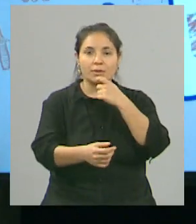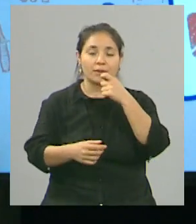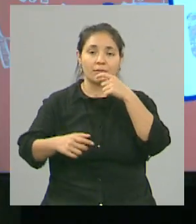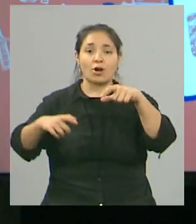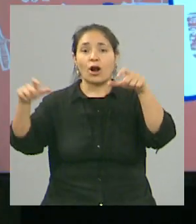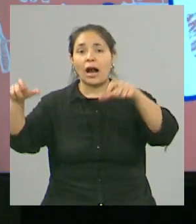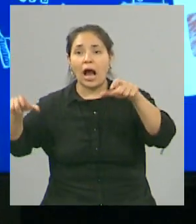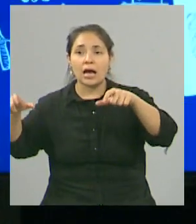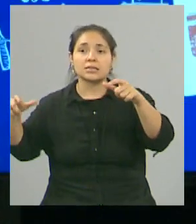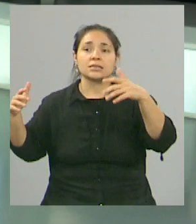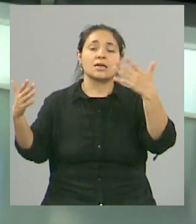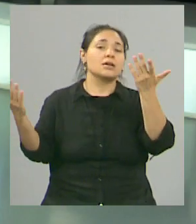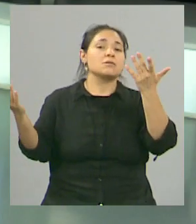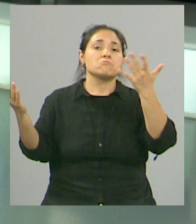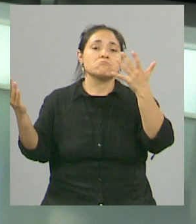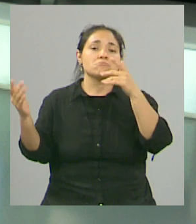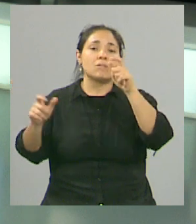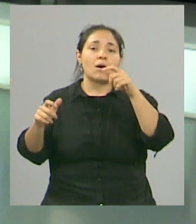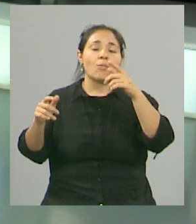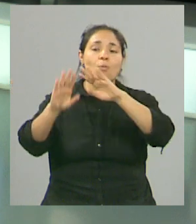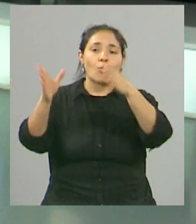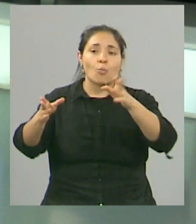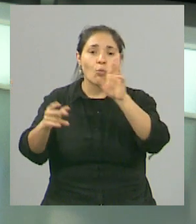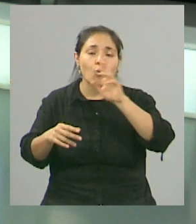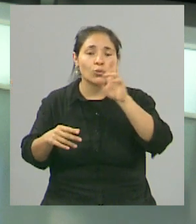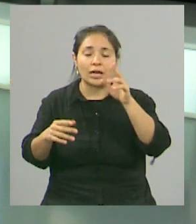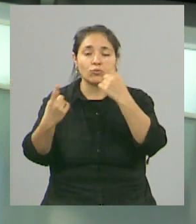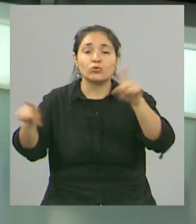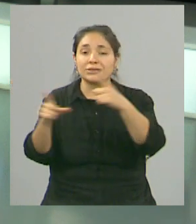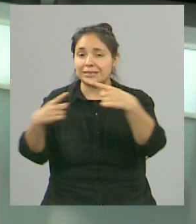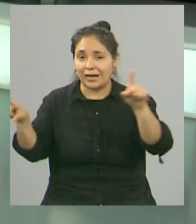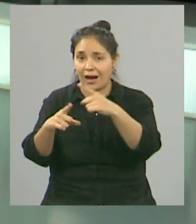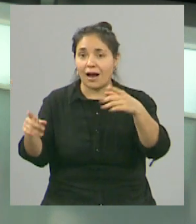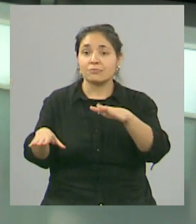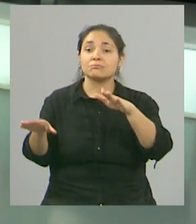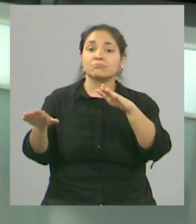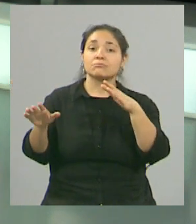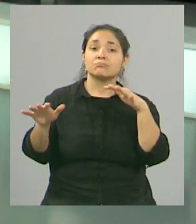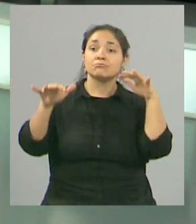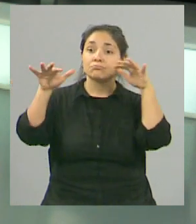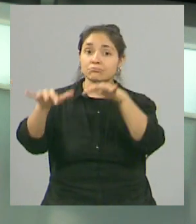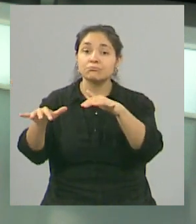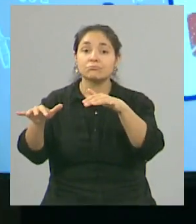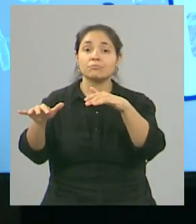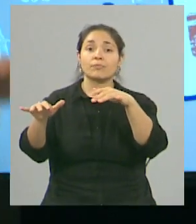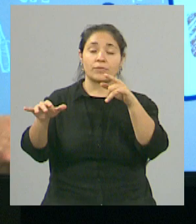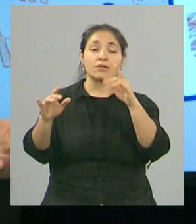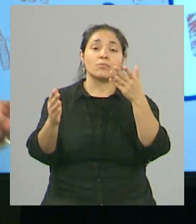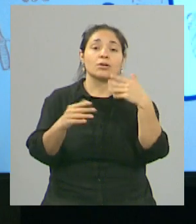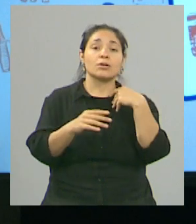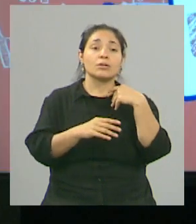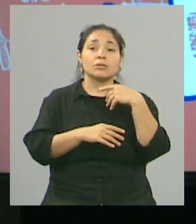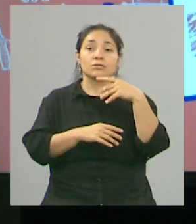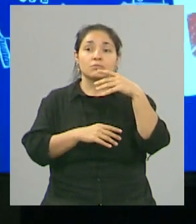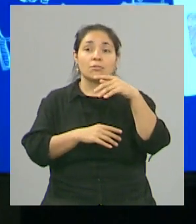recital de Los Redondos, y llevar a 60 personas en un camión. Bueno, Walter llega a la comisaría y aparece en el